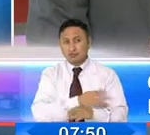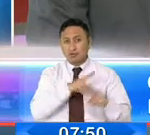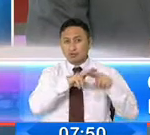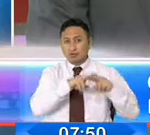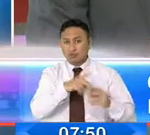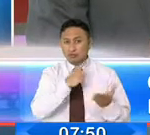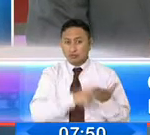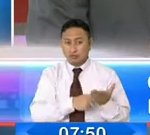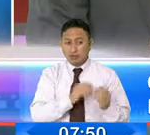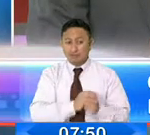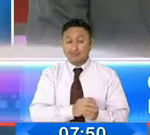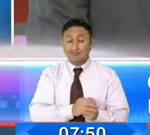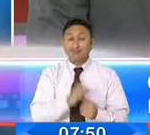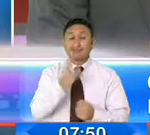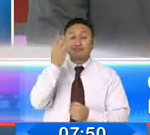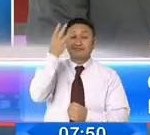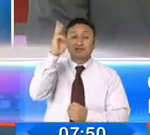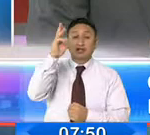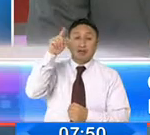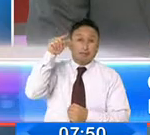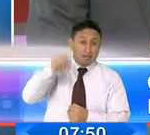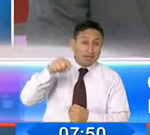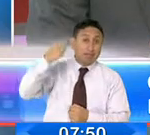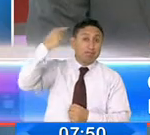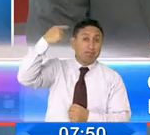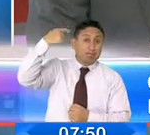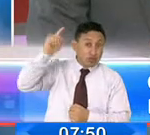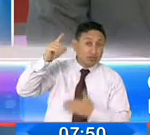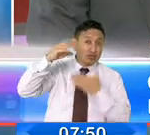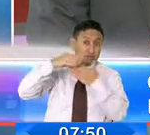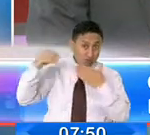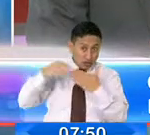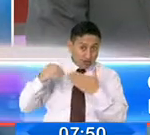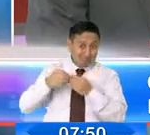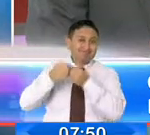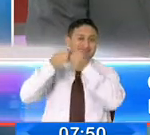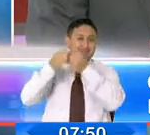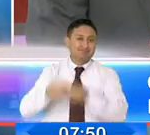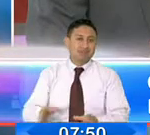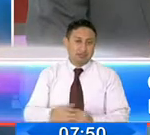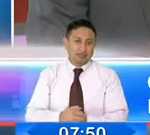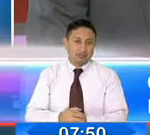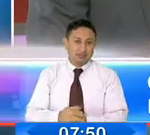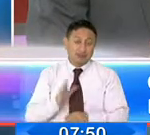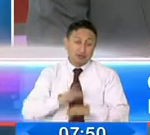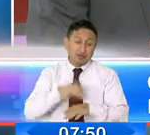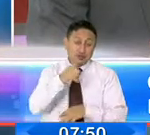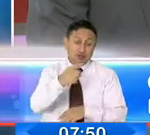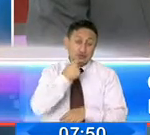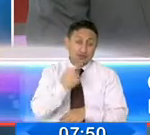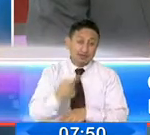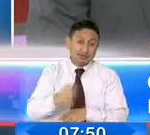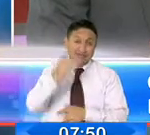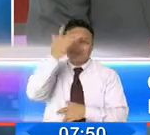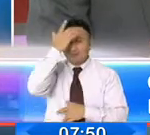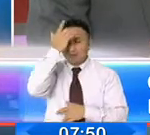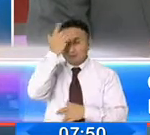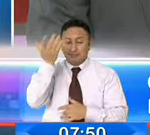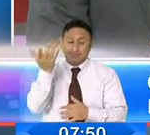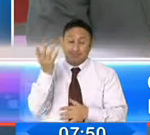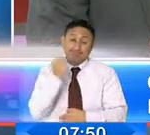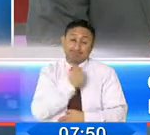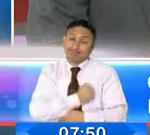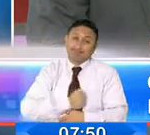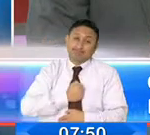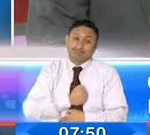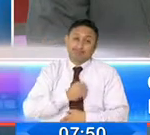mil millones de dólares. Ese es el lucro cesante de las pérdidas que ha dejado, como usted lo mencionó, y lamentablemente producto